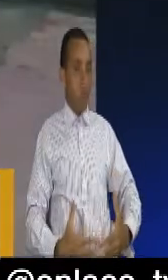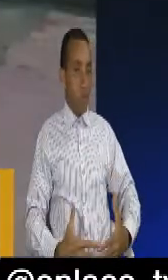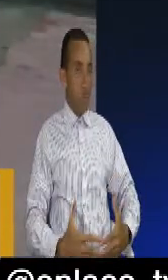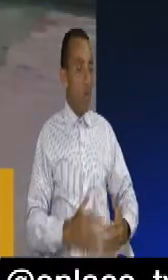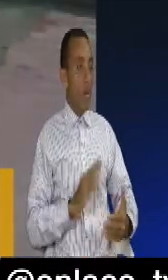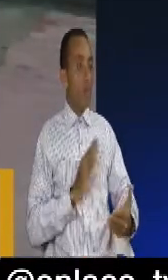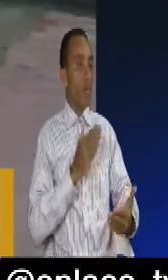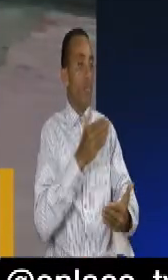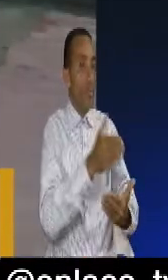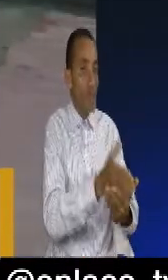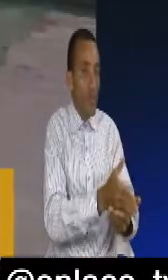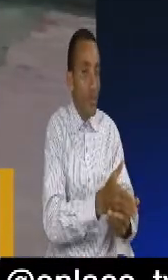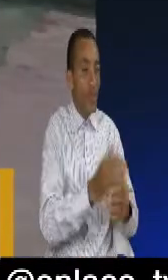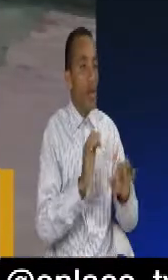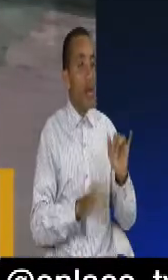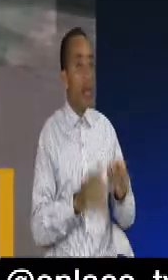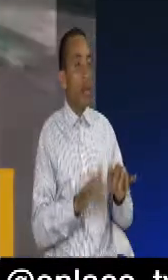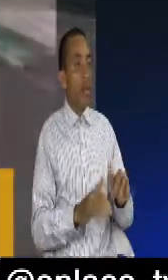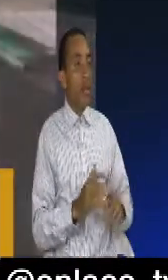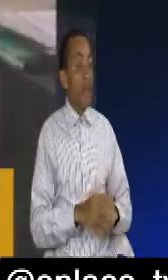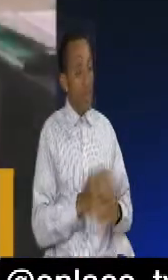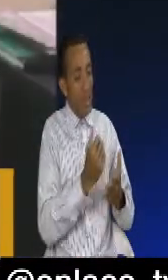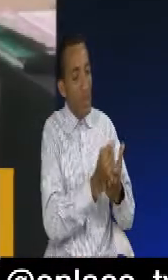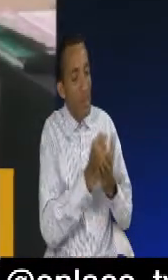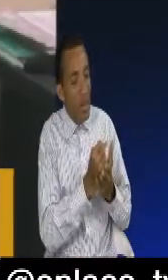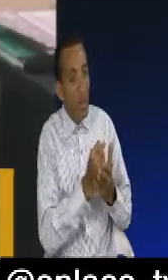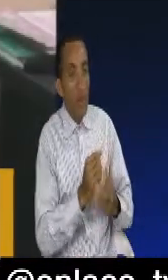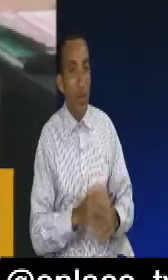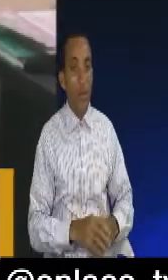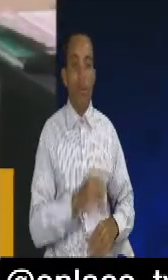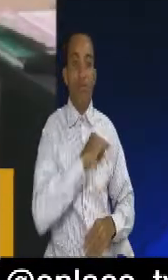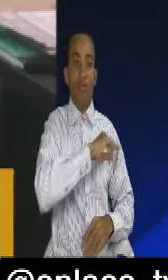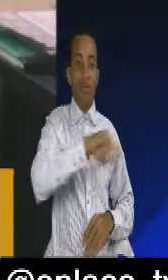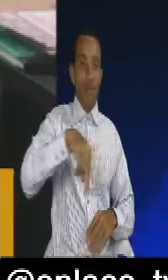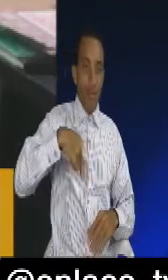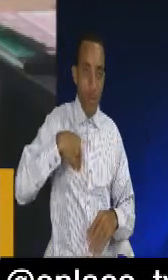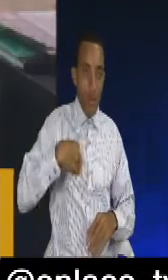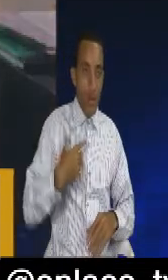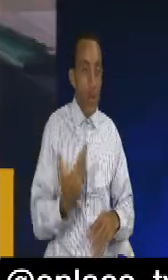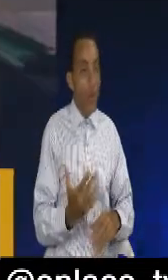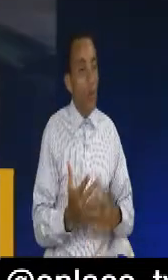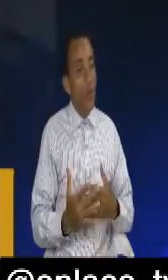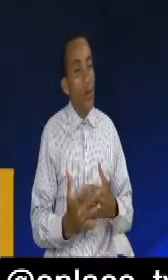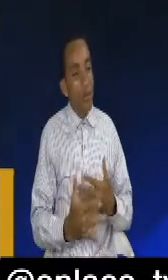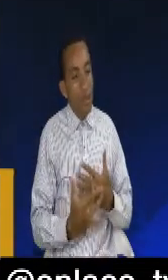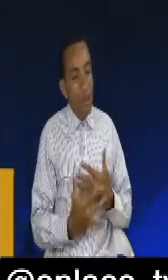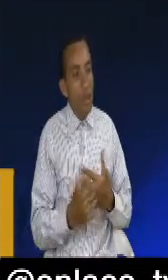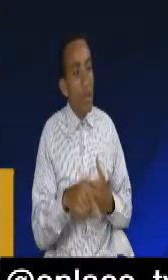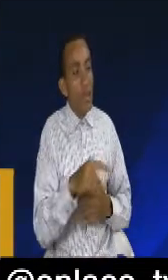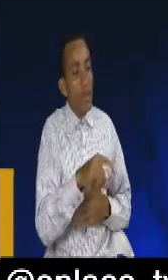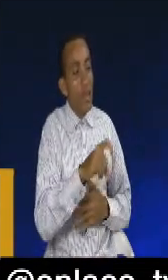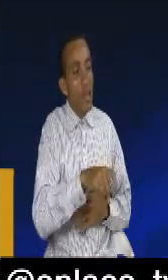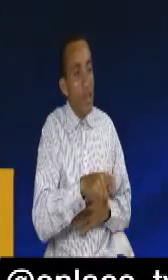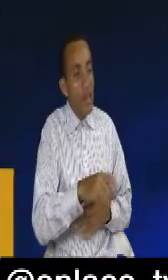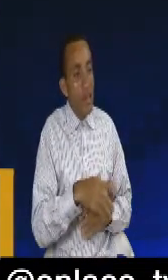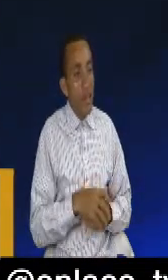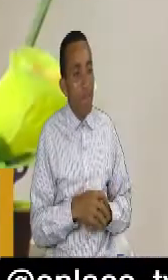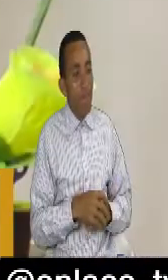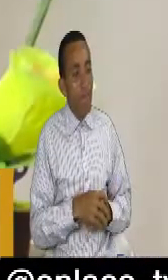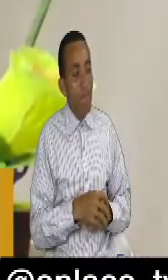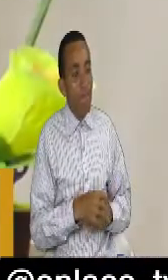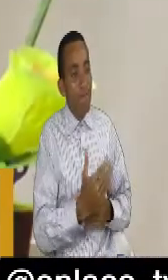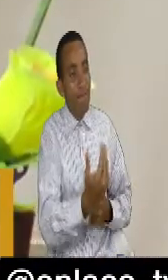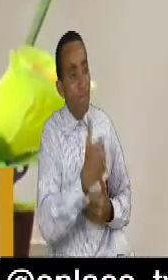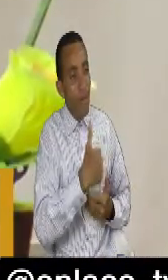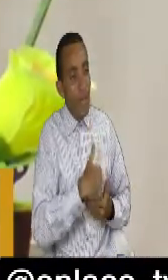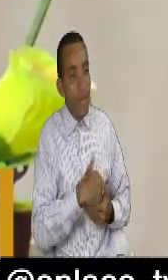a nuestras oficinas solicitando esta ayuda. Nosotros nos motiva mucho ver la necesidad de estas personitas que llegan y